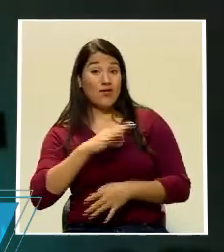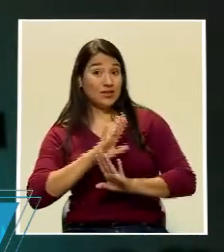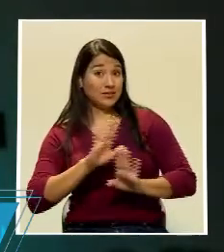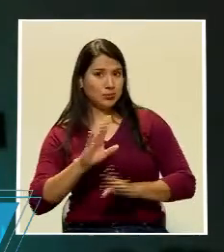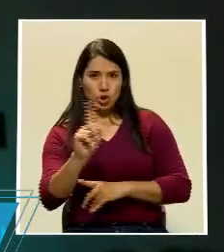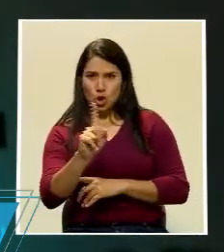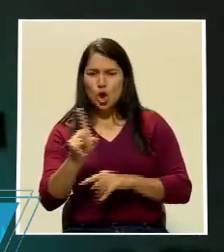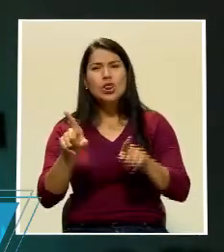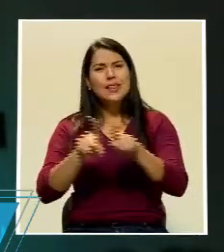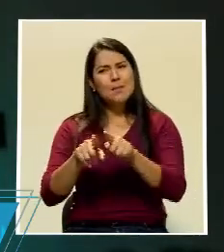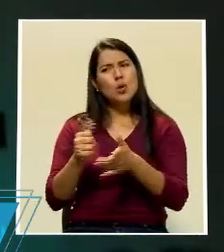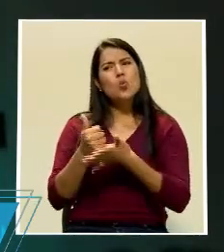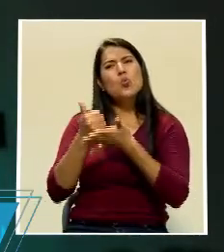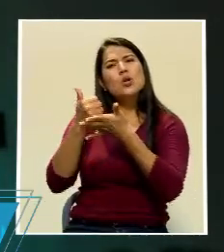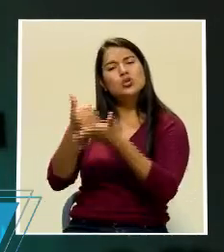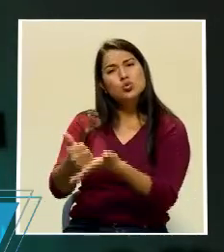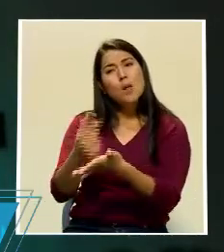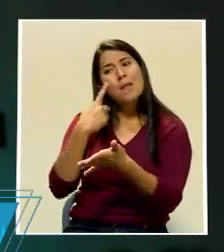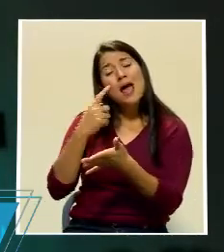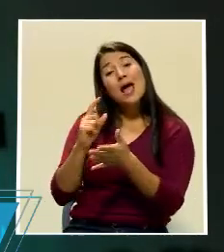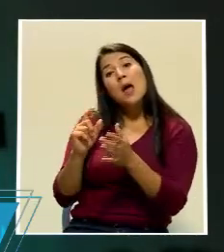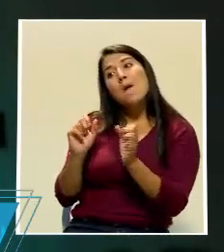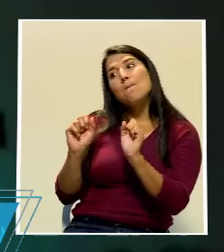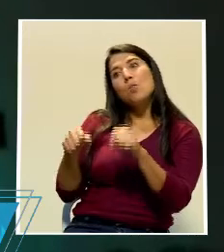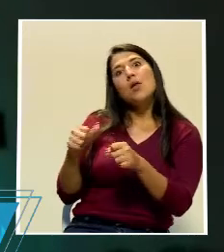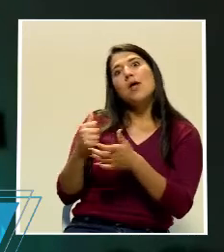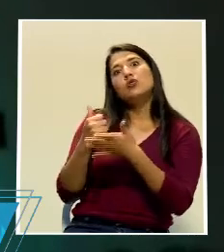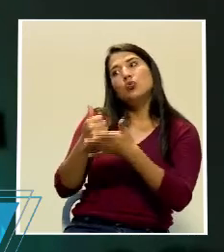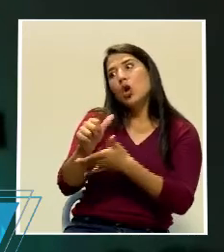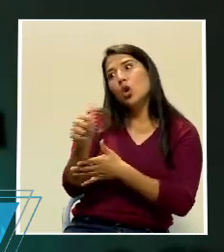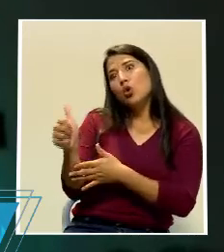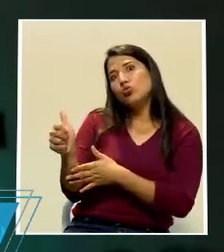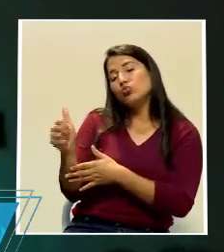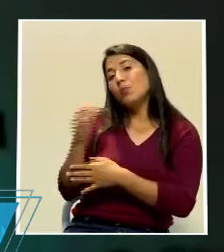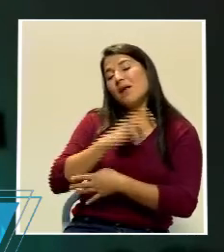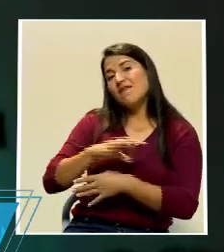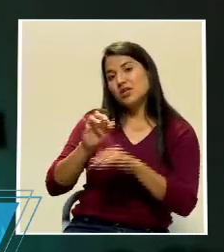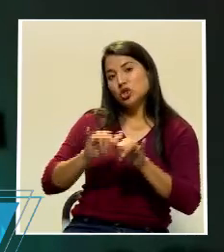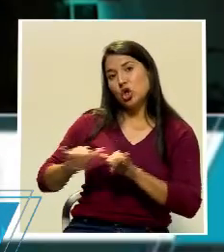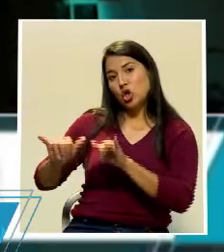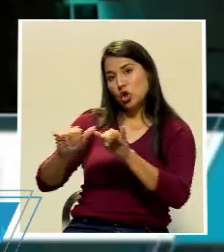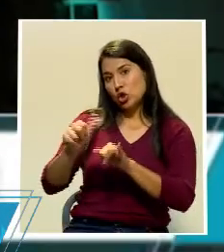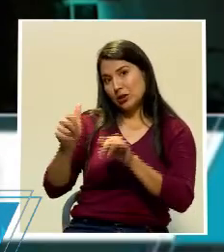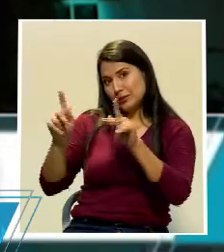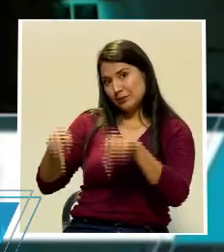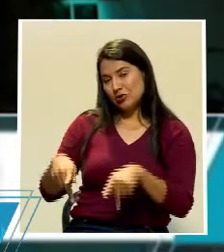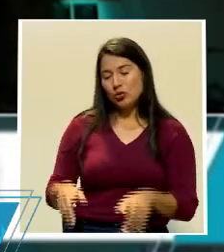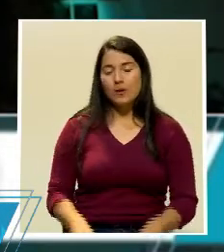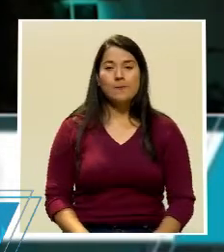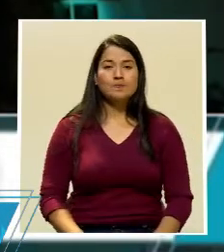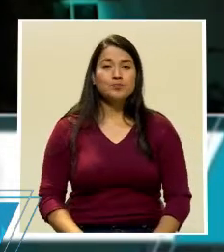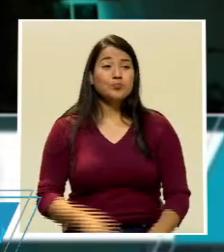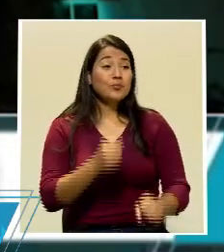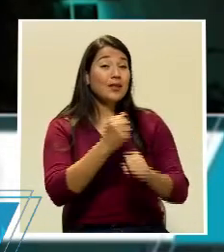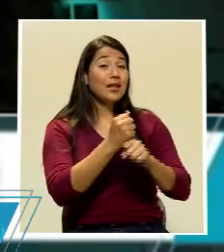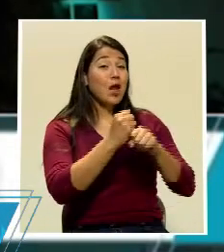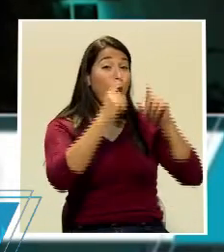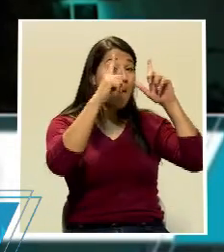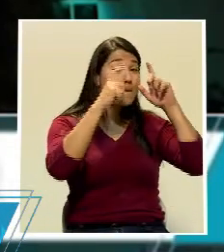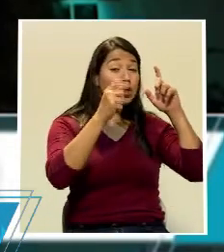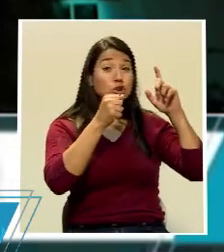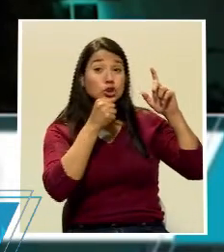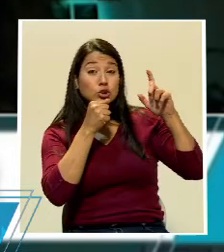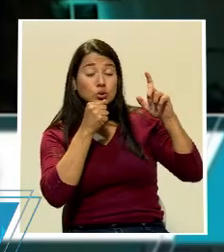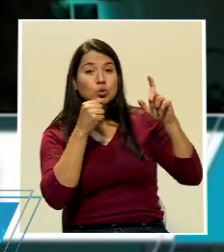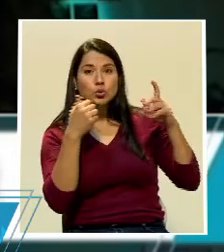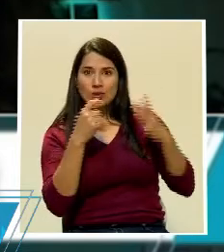que sea un impacto que pueda colaborar con algo para el bien común. El trabajo de fotoperiodista es